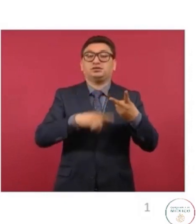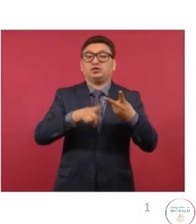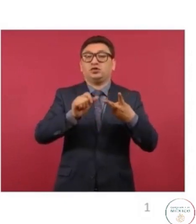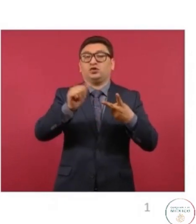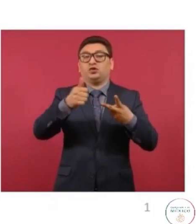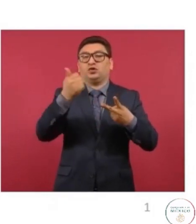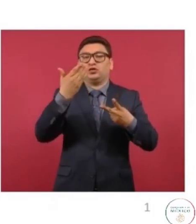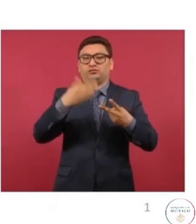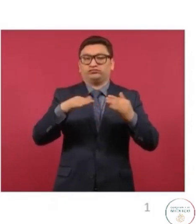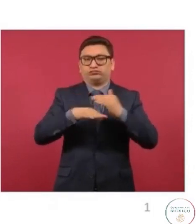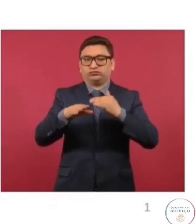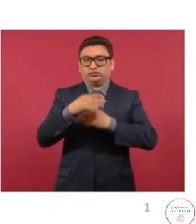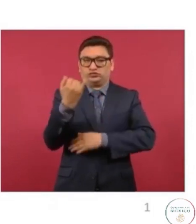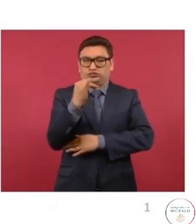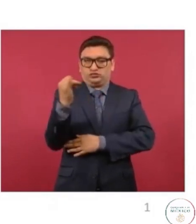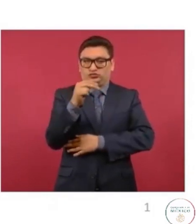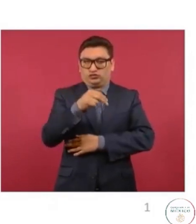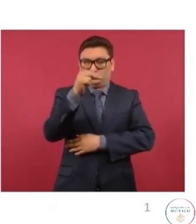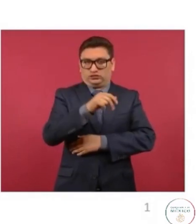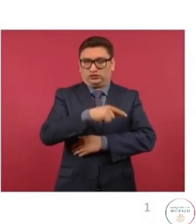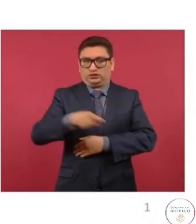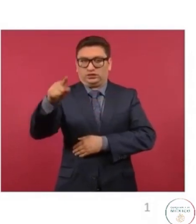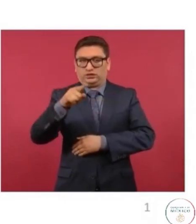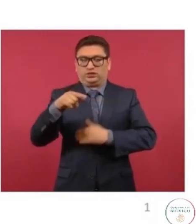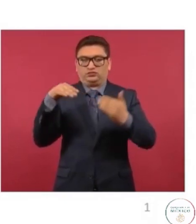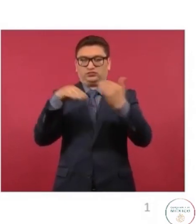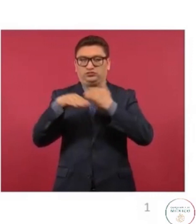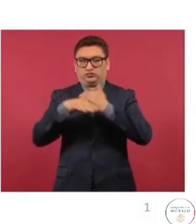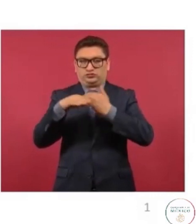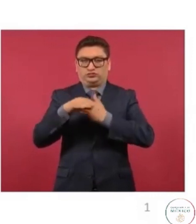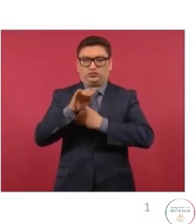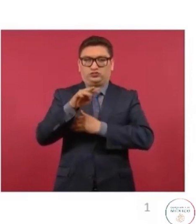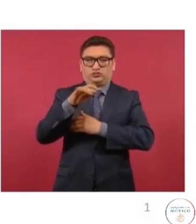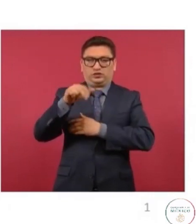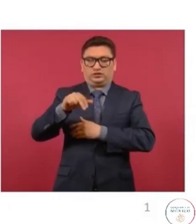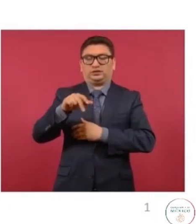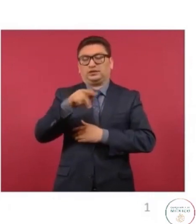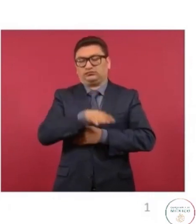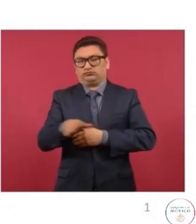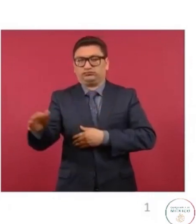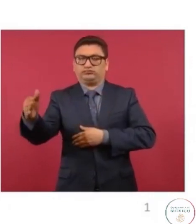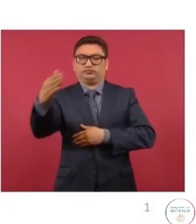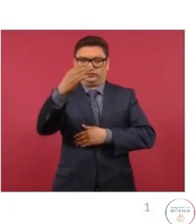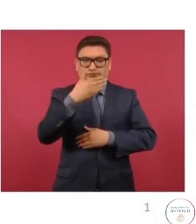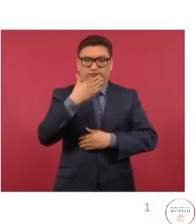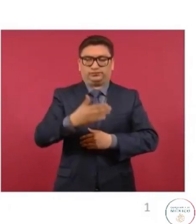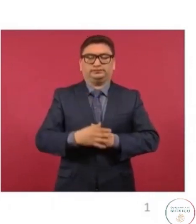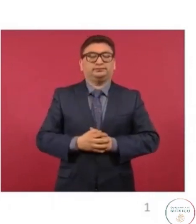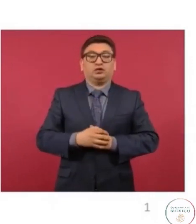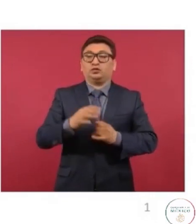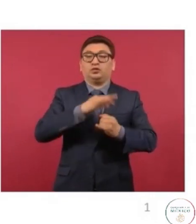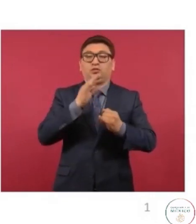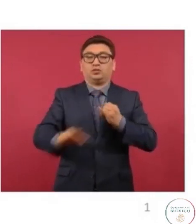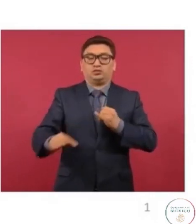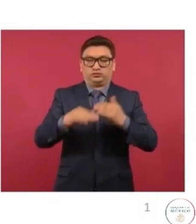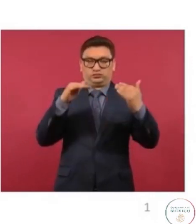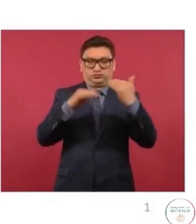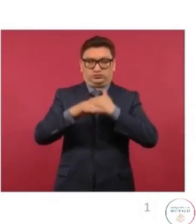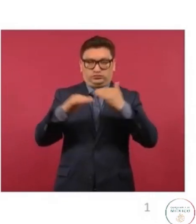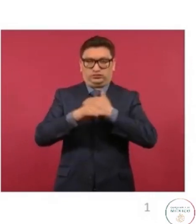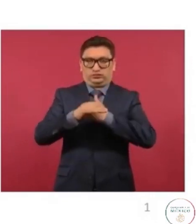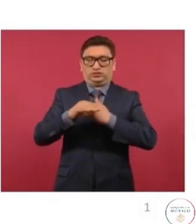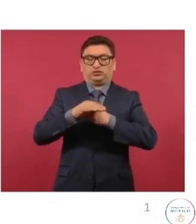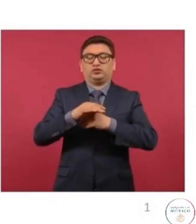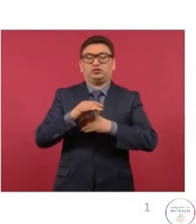para conectar Insurgentes Norte con la autopista urbana Siervo de la Nación. Y, por último, la autopista